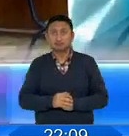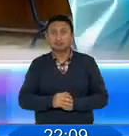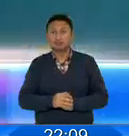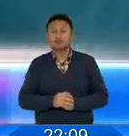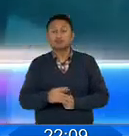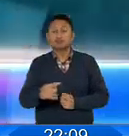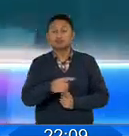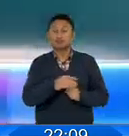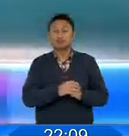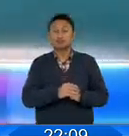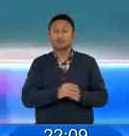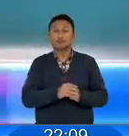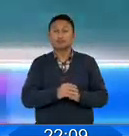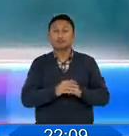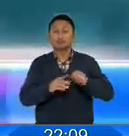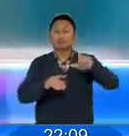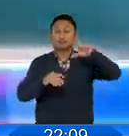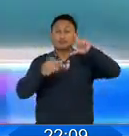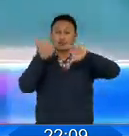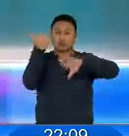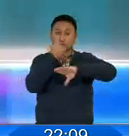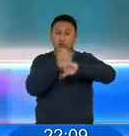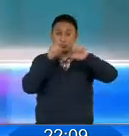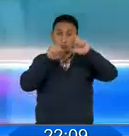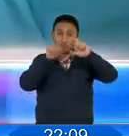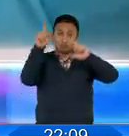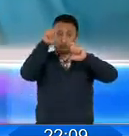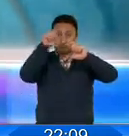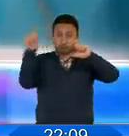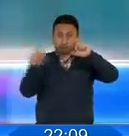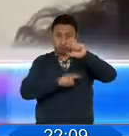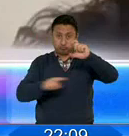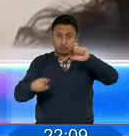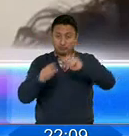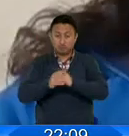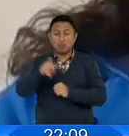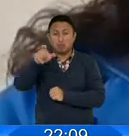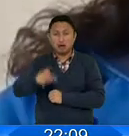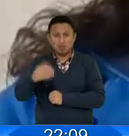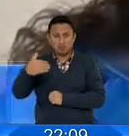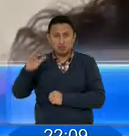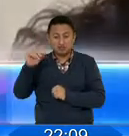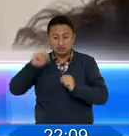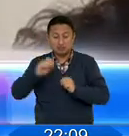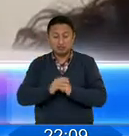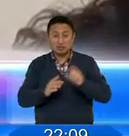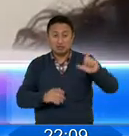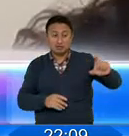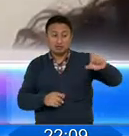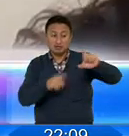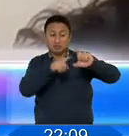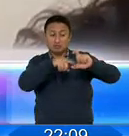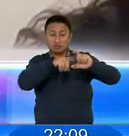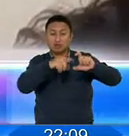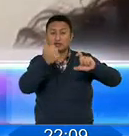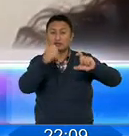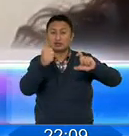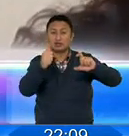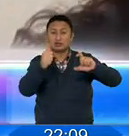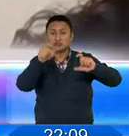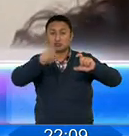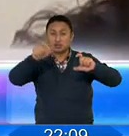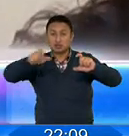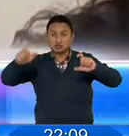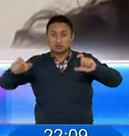vacuna de AstraZeneca tiene una cobertura para más personas. Que esta viene con la presentación de 10 dosis y